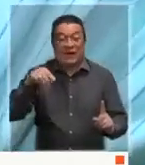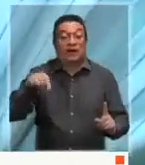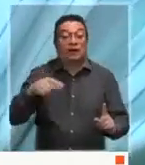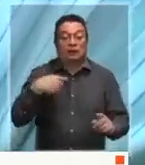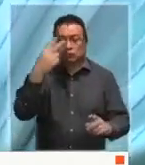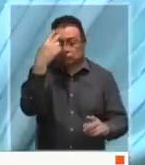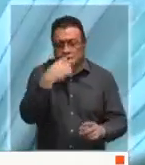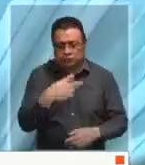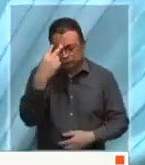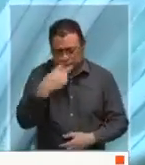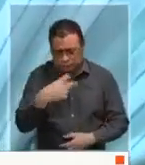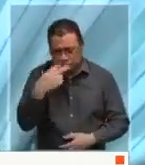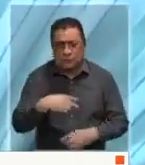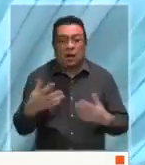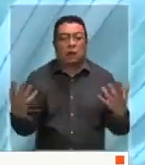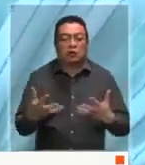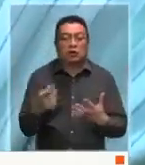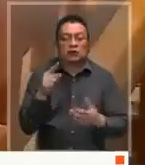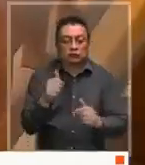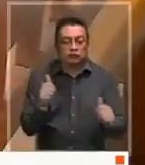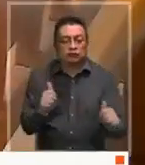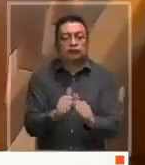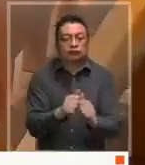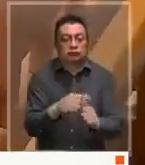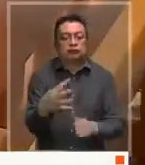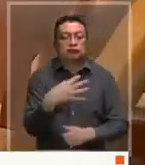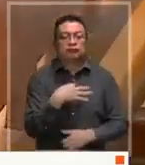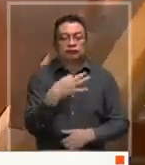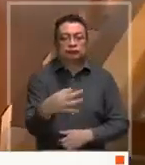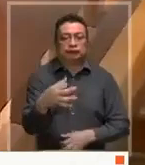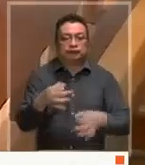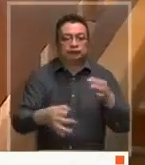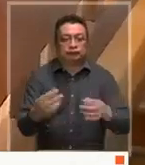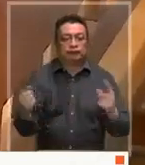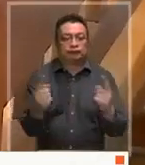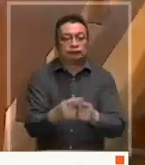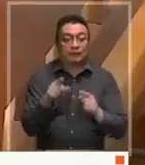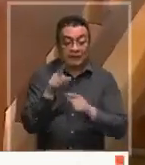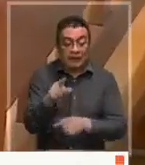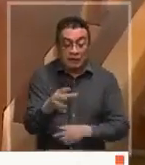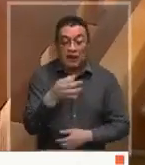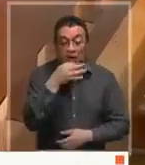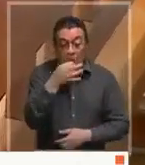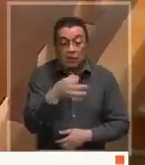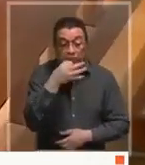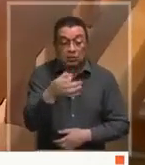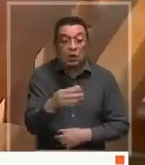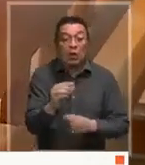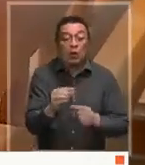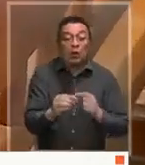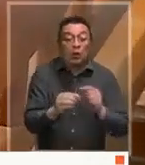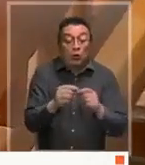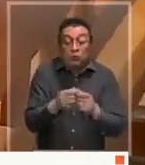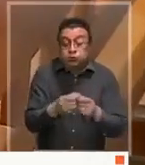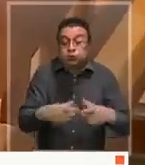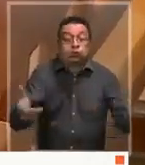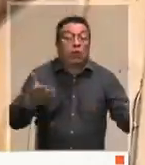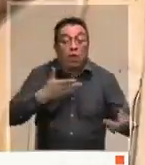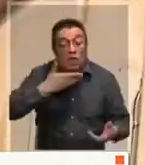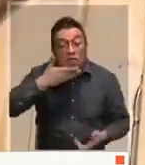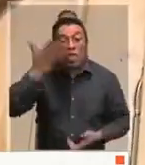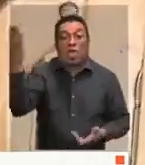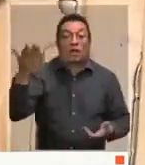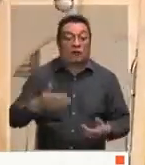lloraba desconsolada mientras la acompañaba en la formalización. Ella misma relató cómo todo poco a poco se salió de control.